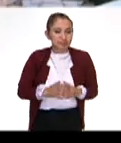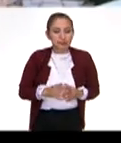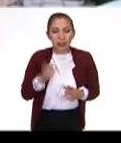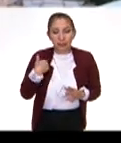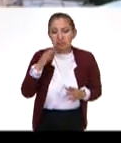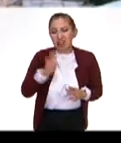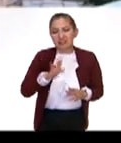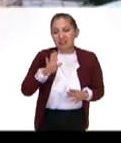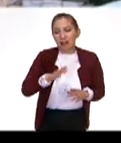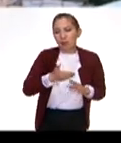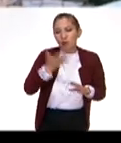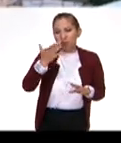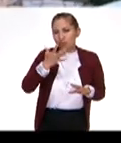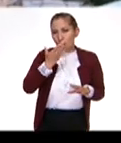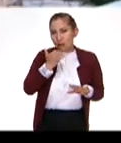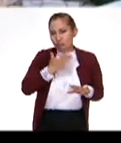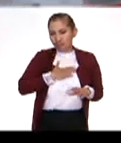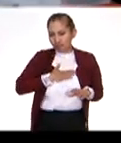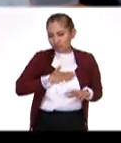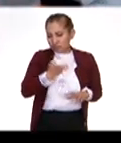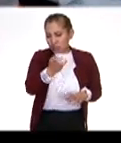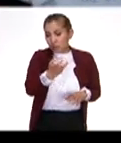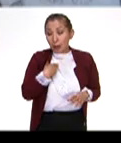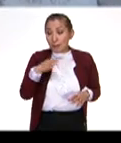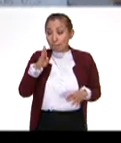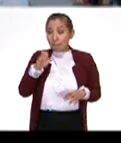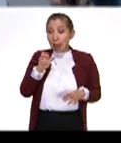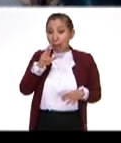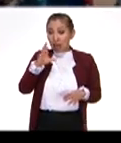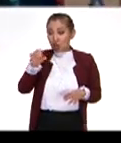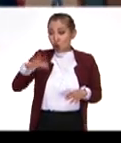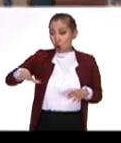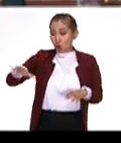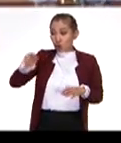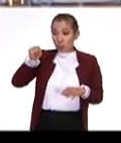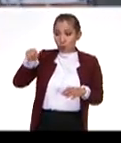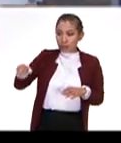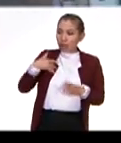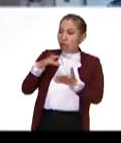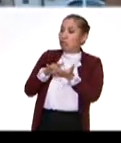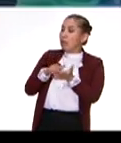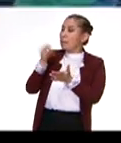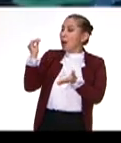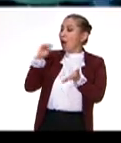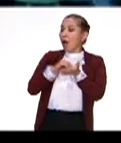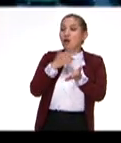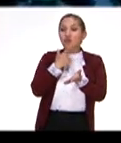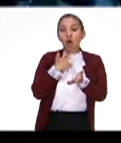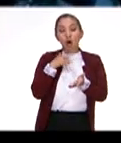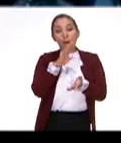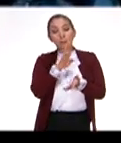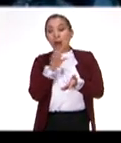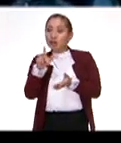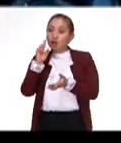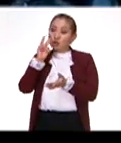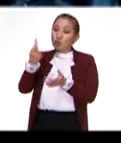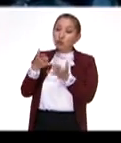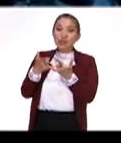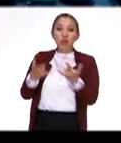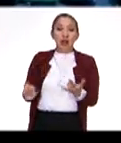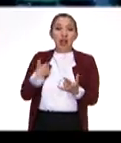que me parece un acontecimiento muy injusto. El barrio como carne de cañón para la nota roja, el barrio comprando su